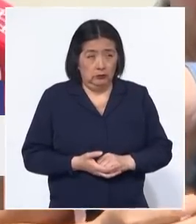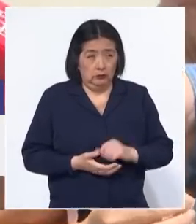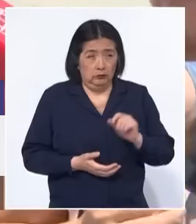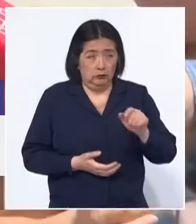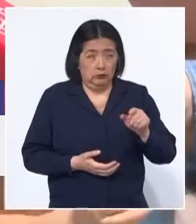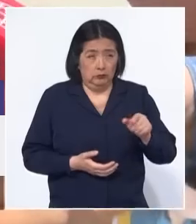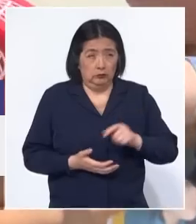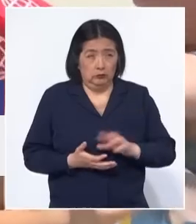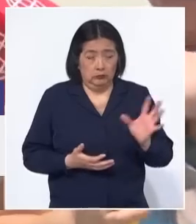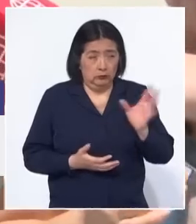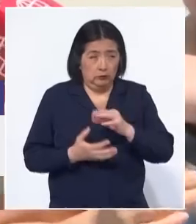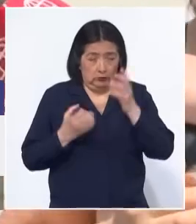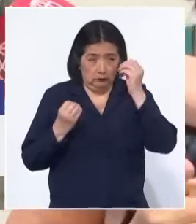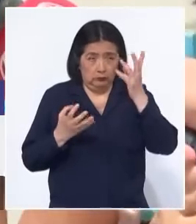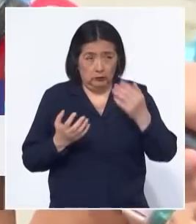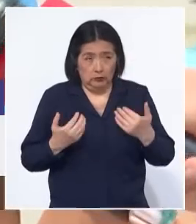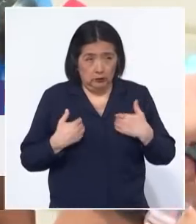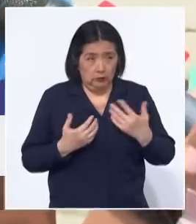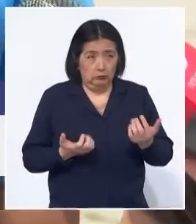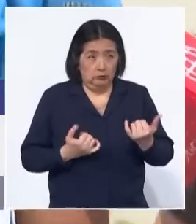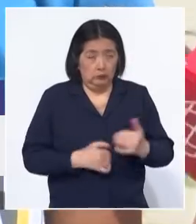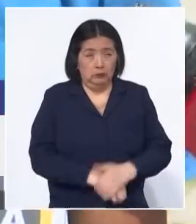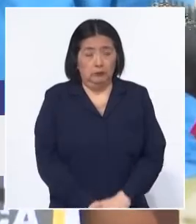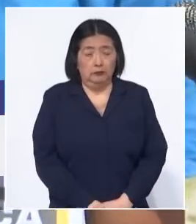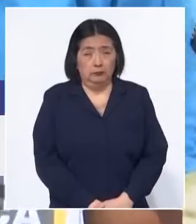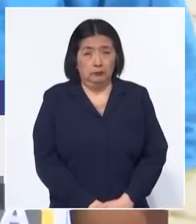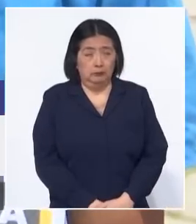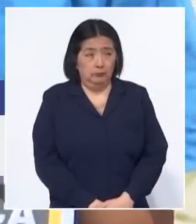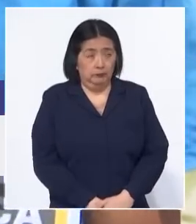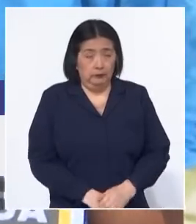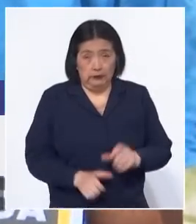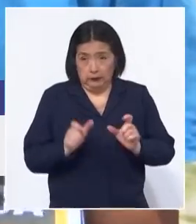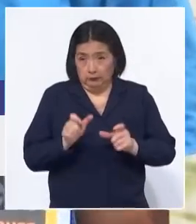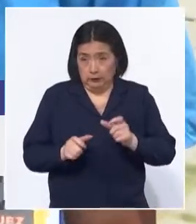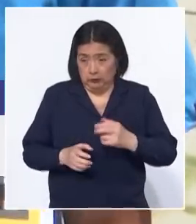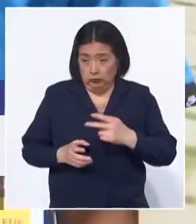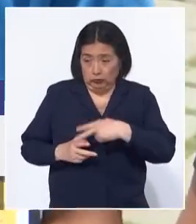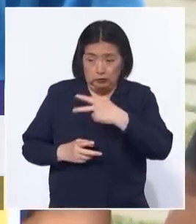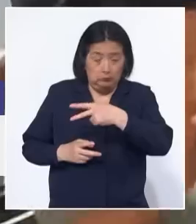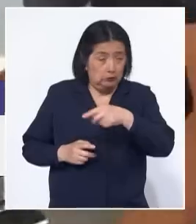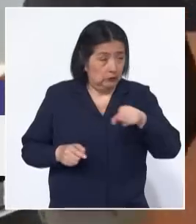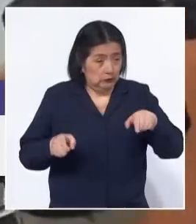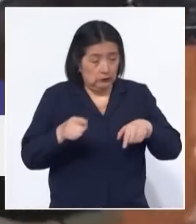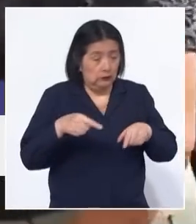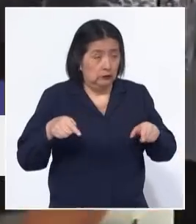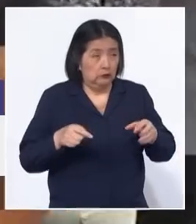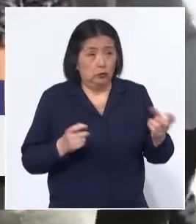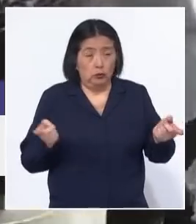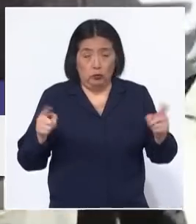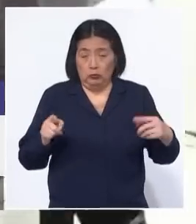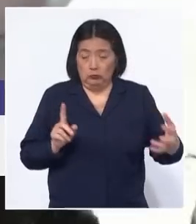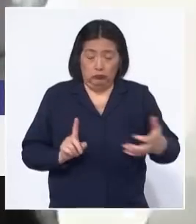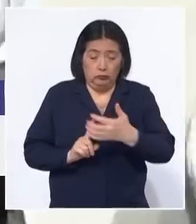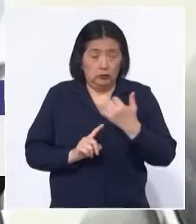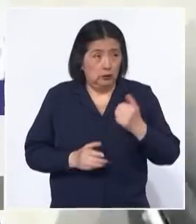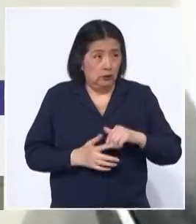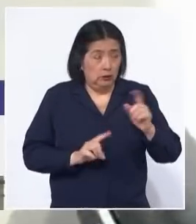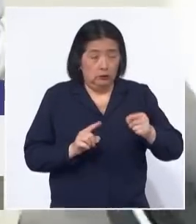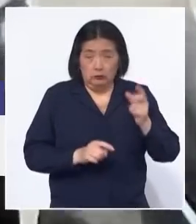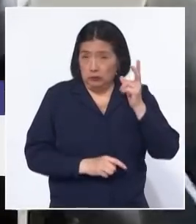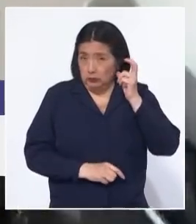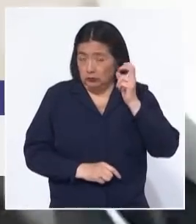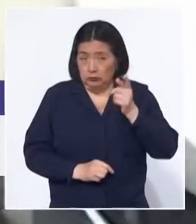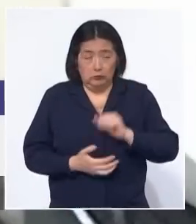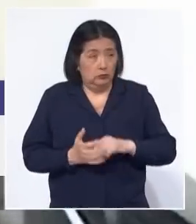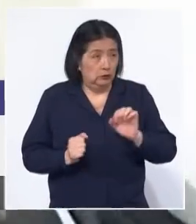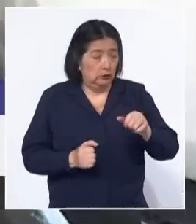esa es toda la información que hemos tenido hasta ahorita, ¿no? Sí, además los vecinos cuentan, Lorena, que al momento en que se da el secuestro, algunos escuchan